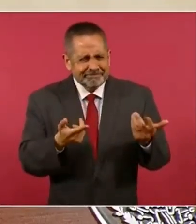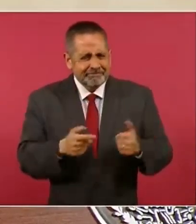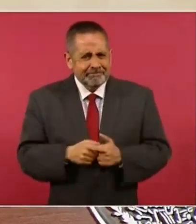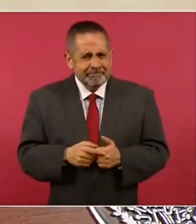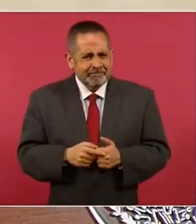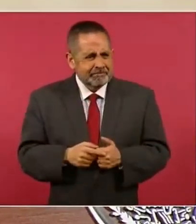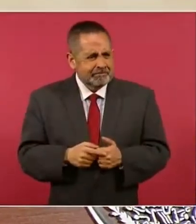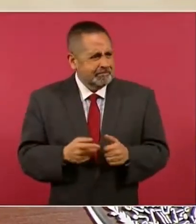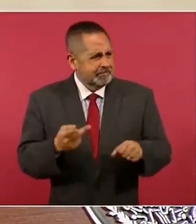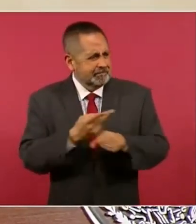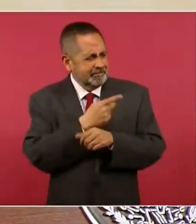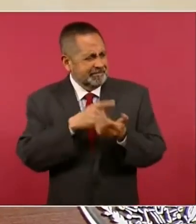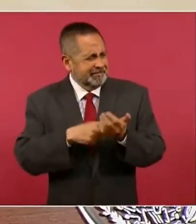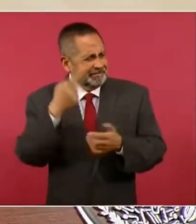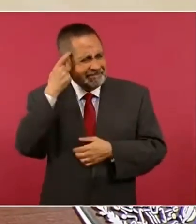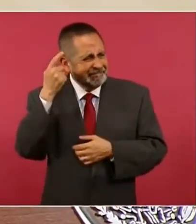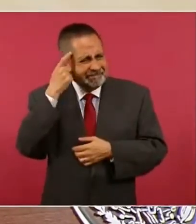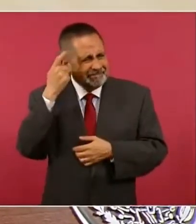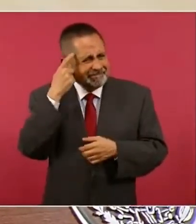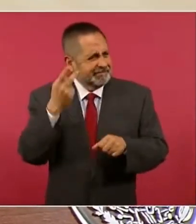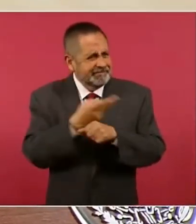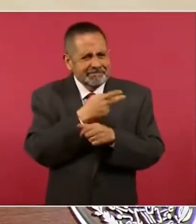¿Qué les está pasando?